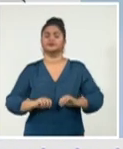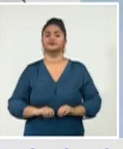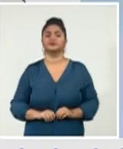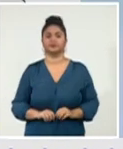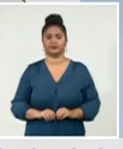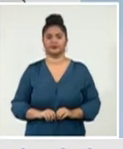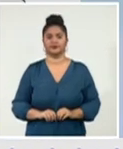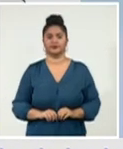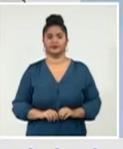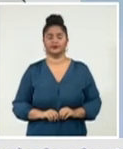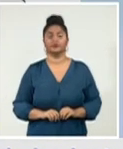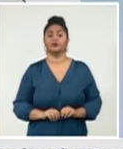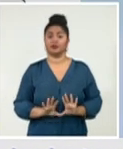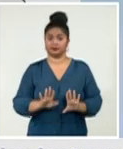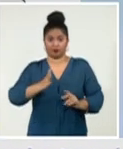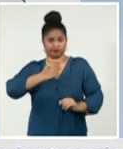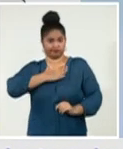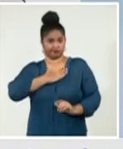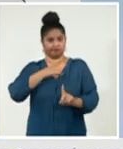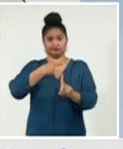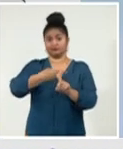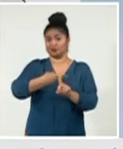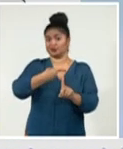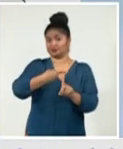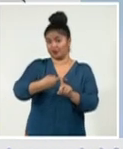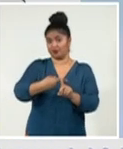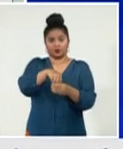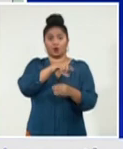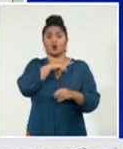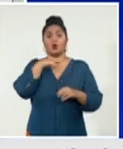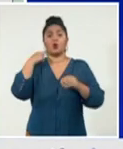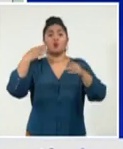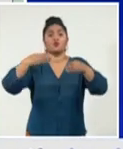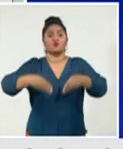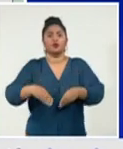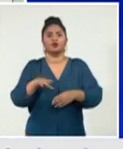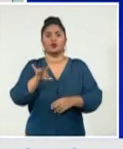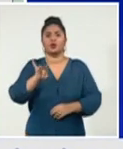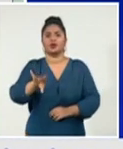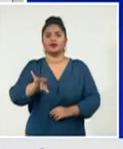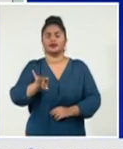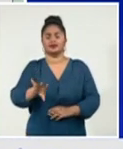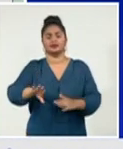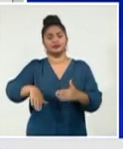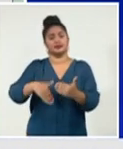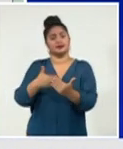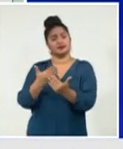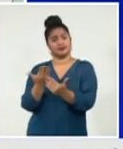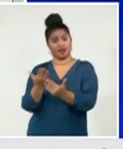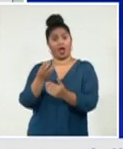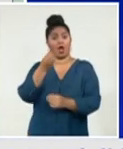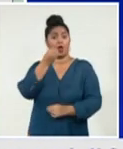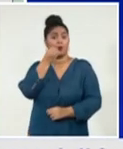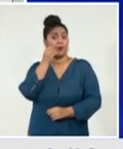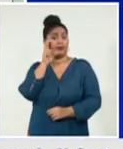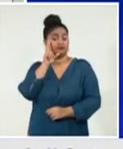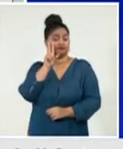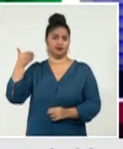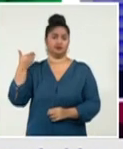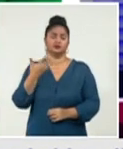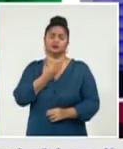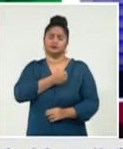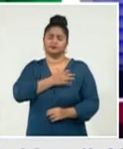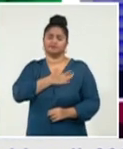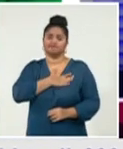112 casos diagnosticados con kobe 19 y una lamentable cifra de 8 mil 363 fallecidos